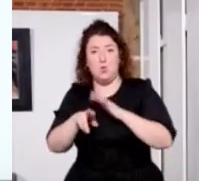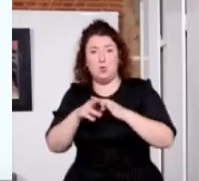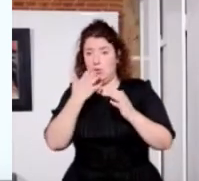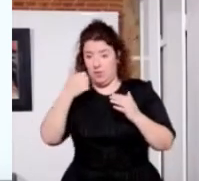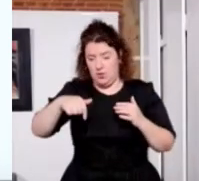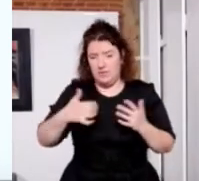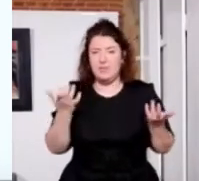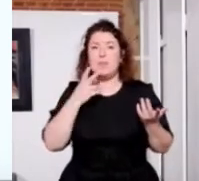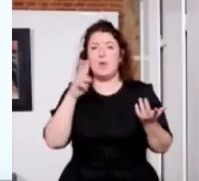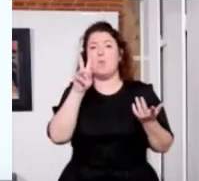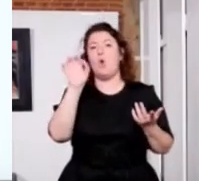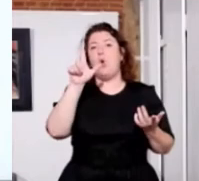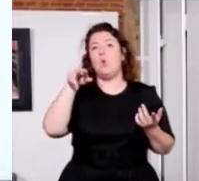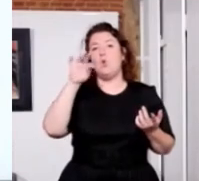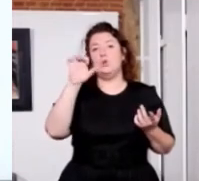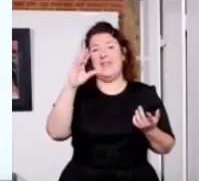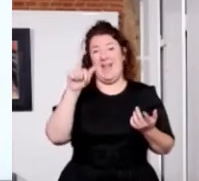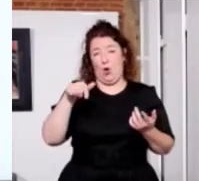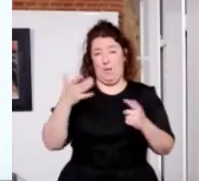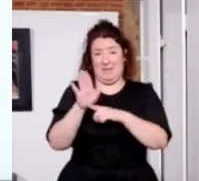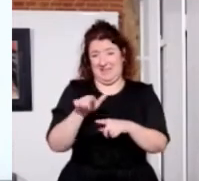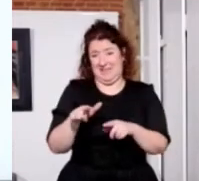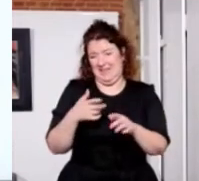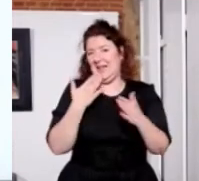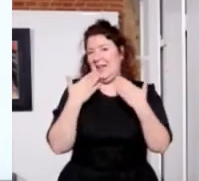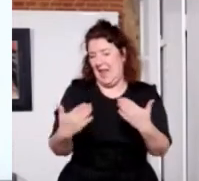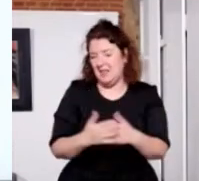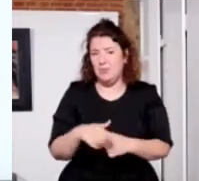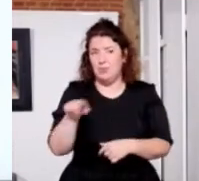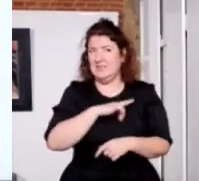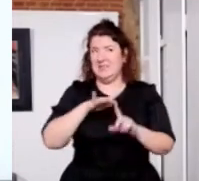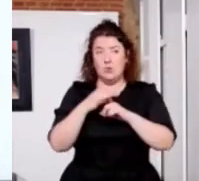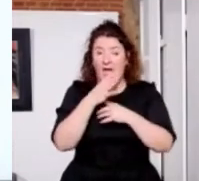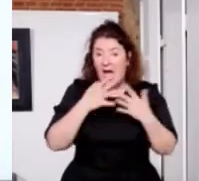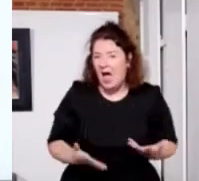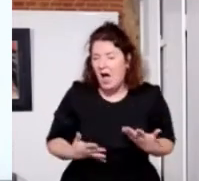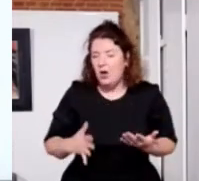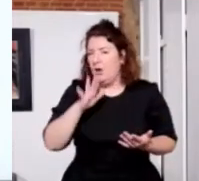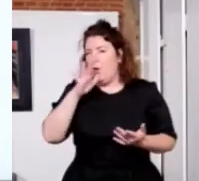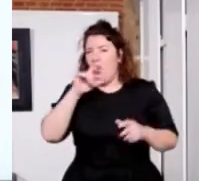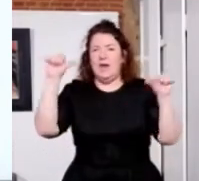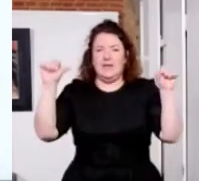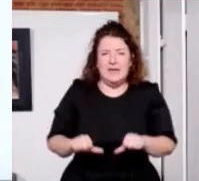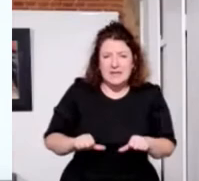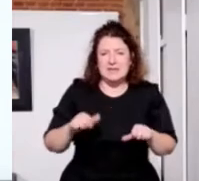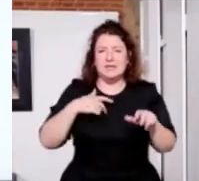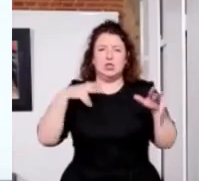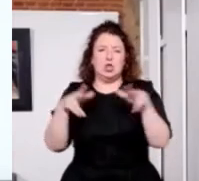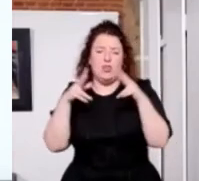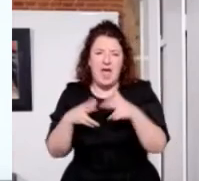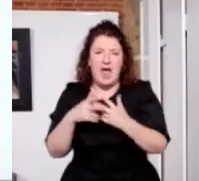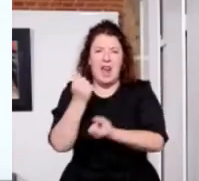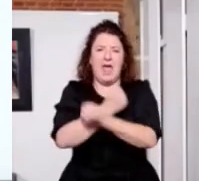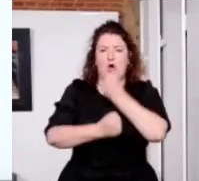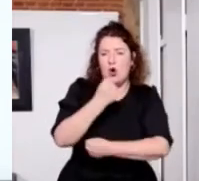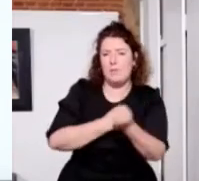la Volunteca, siendo fundamental en los tiempos que vivimos actualmente, asolados por crisis de carácter social, económico